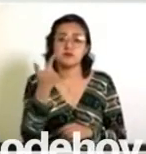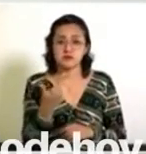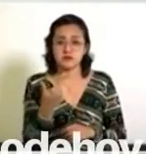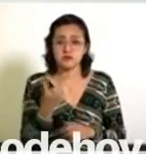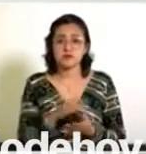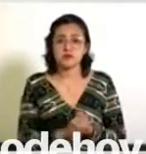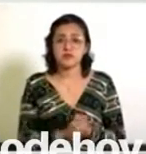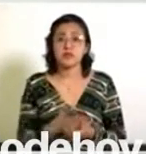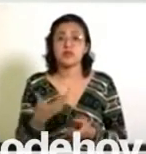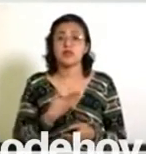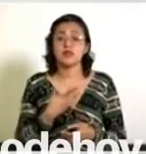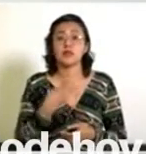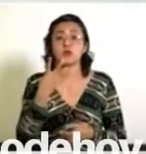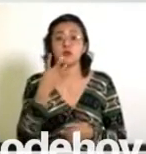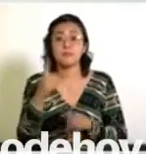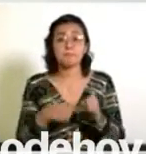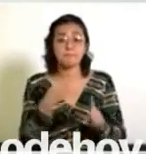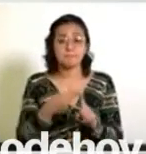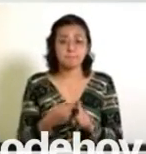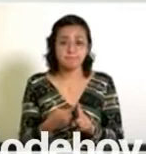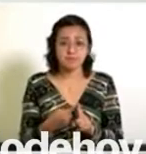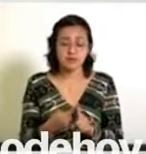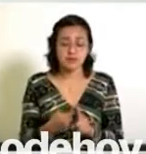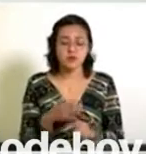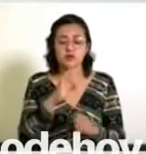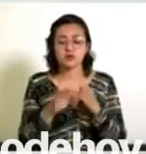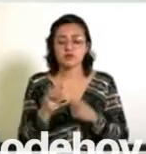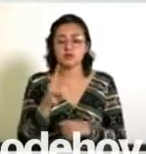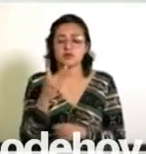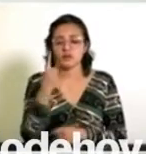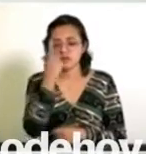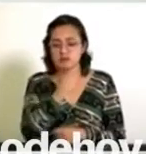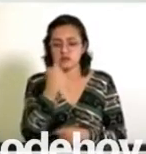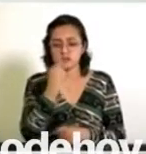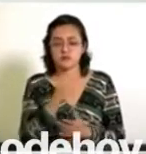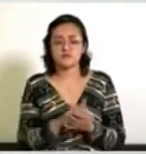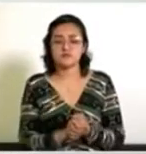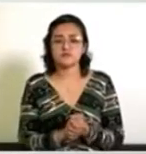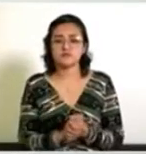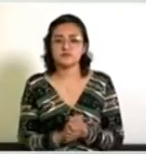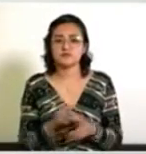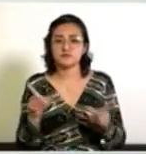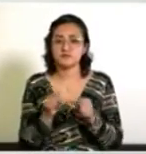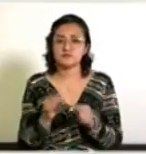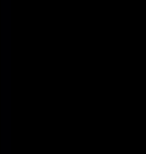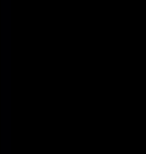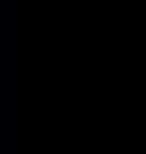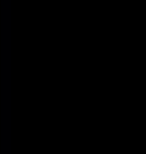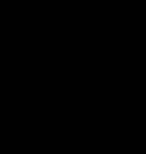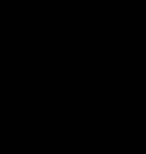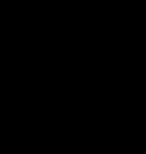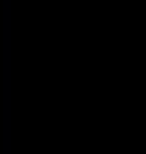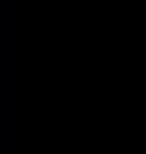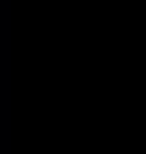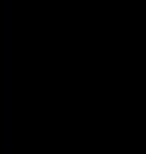4.647, teniendo 4 en las últimas 72 horas. ¿Es cuánto, gobernador?